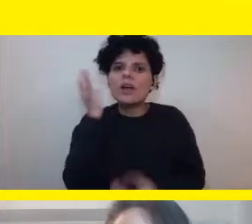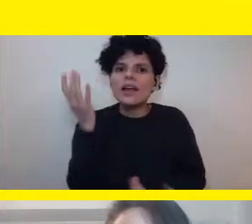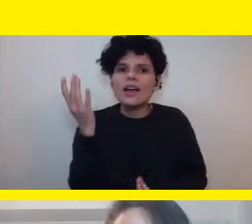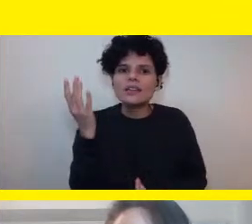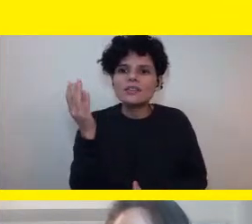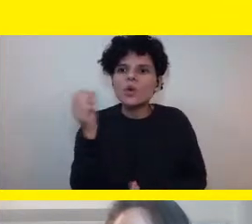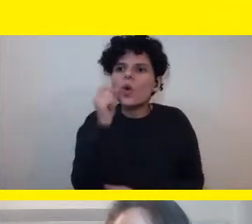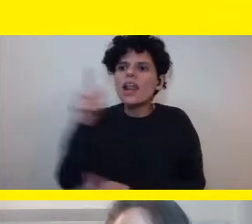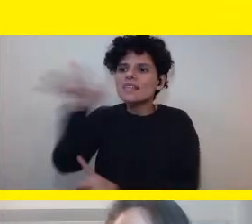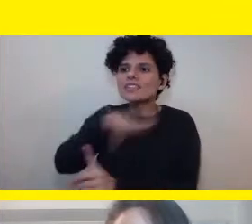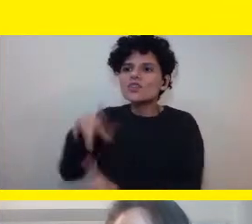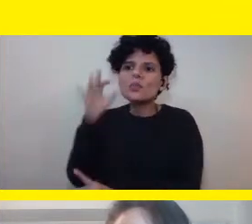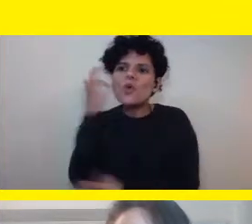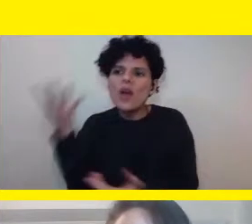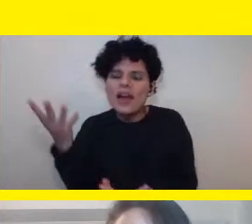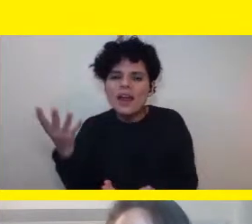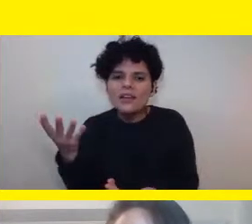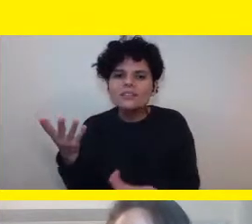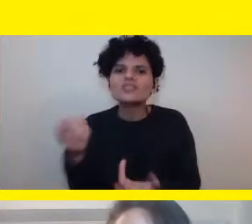nunca